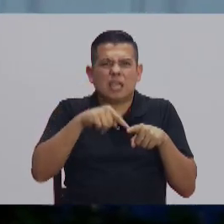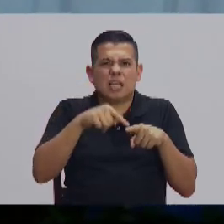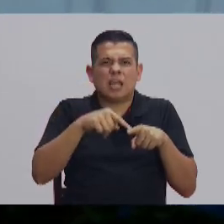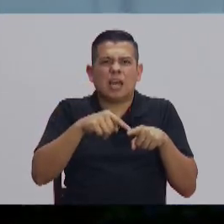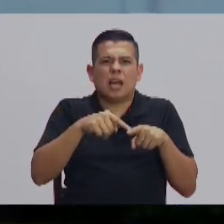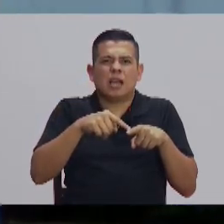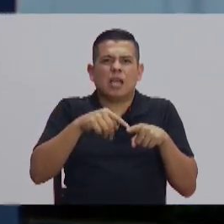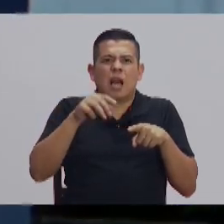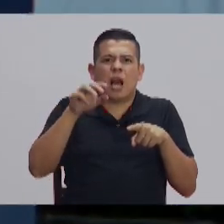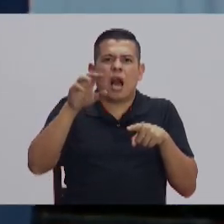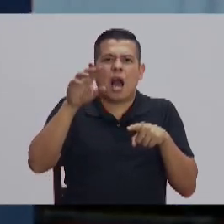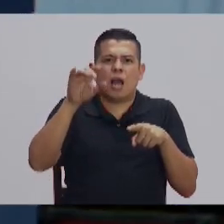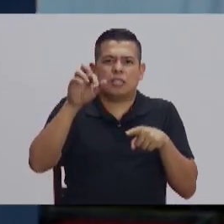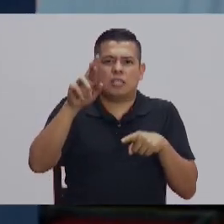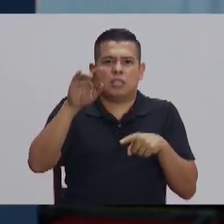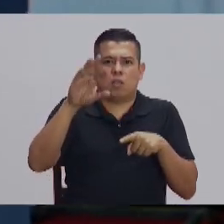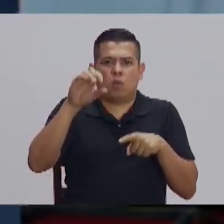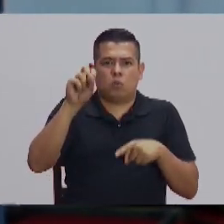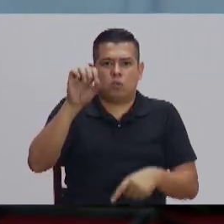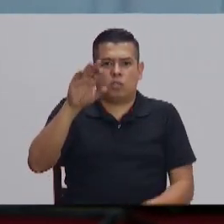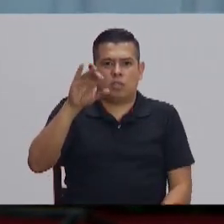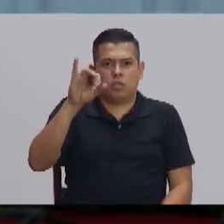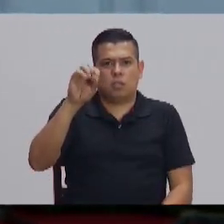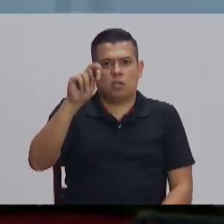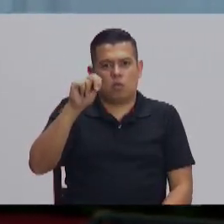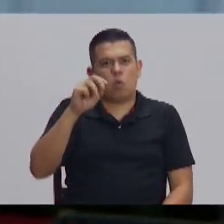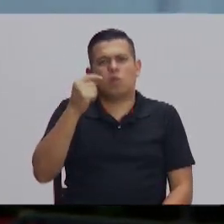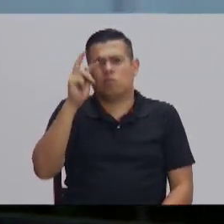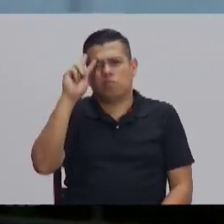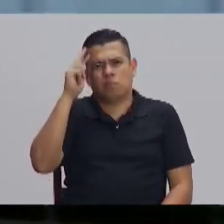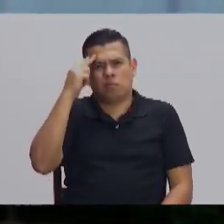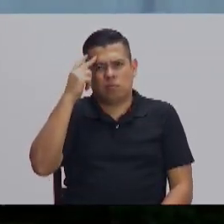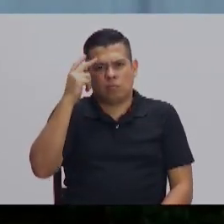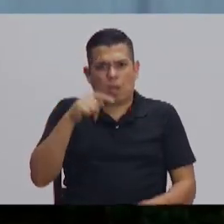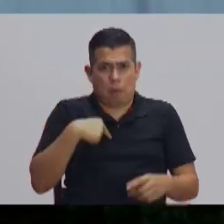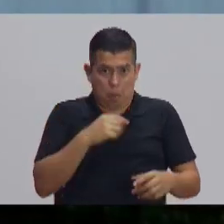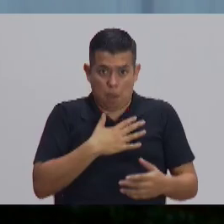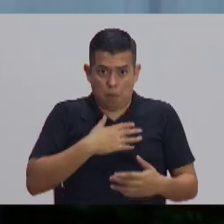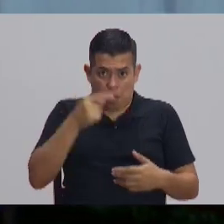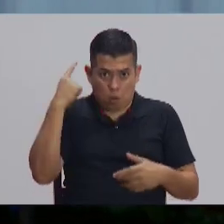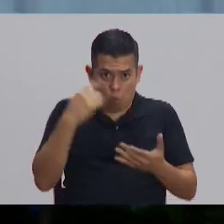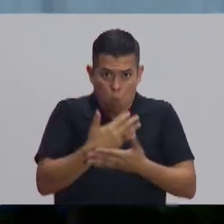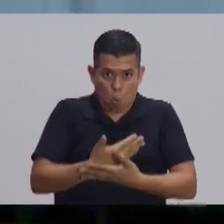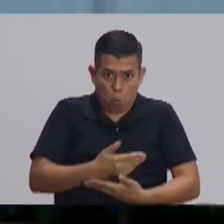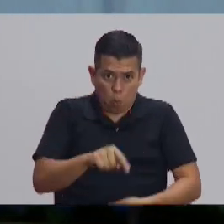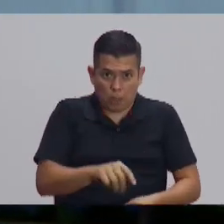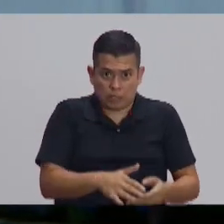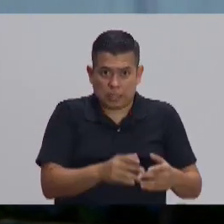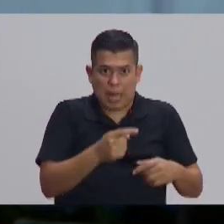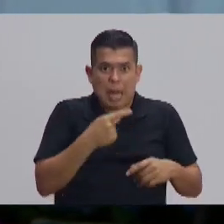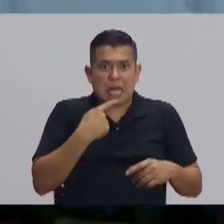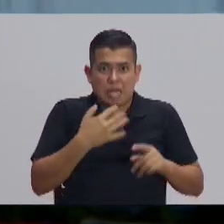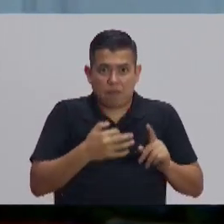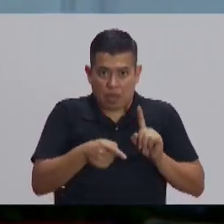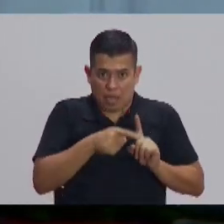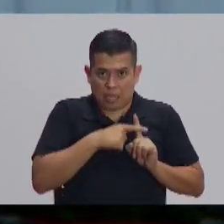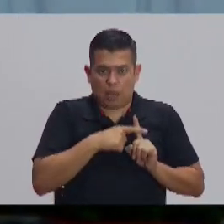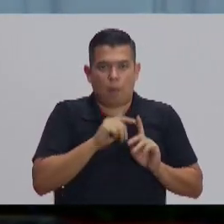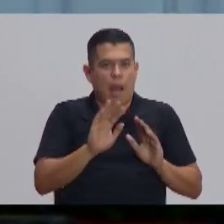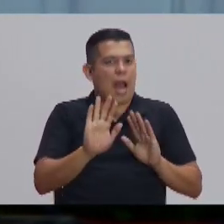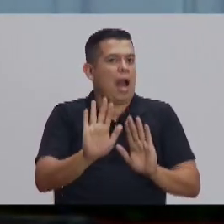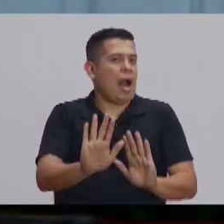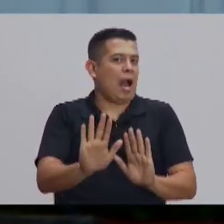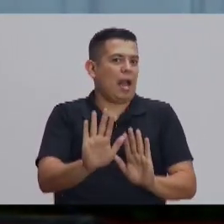y mire si mi niño no está circuncidado mi niño no es va a ser un verdadero cristiano o un momento